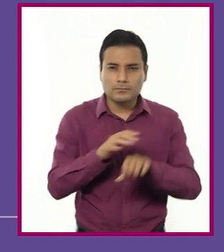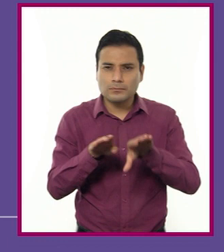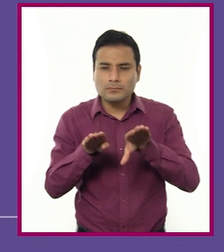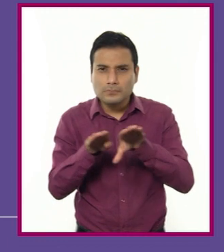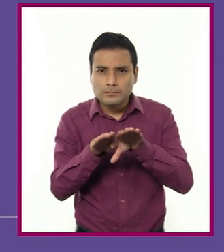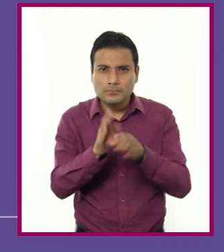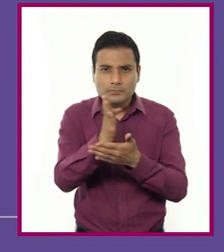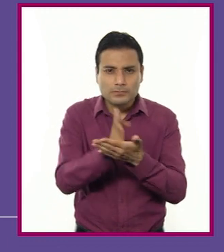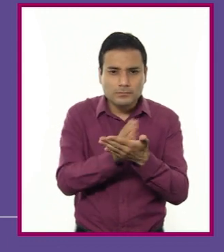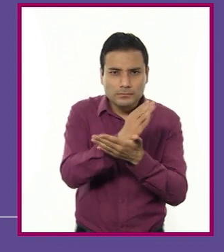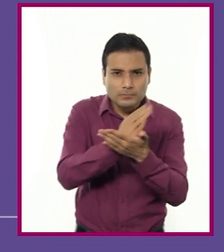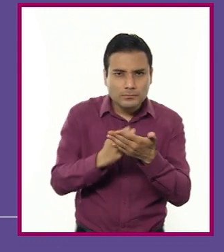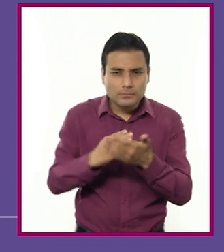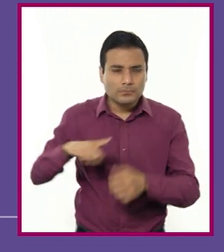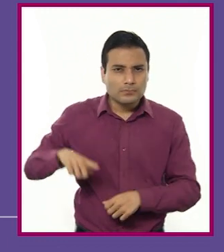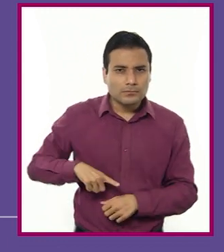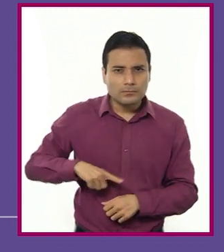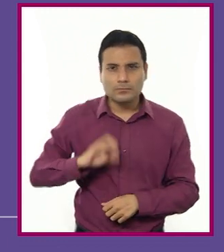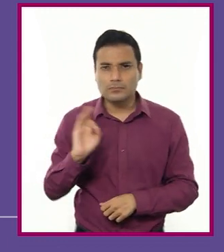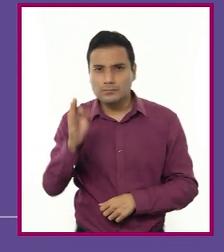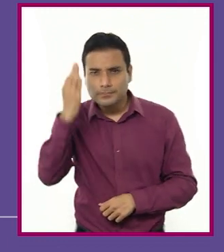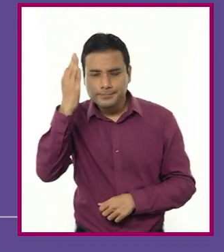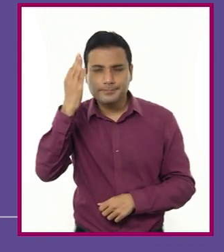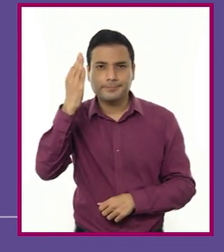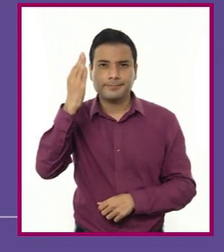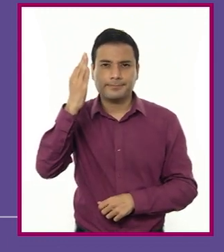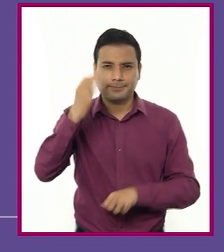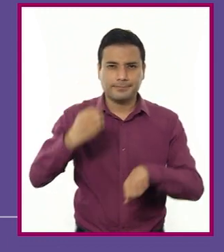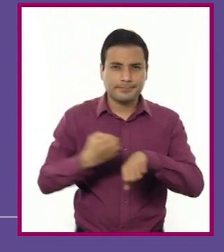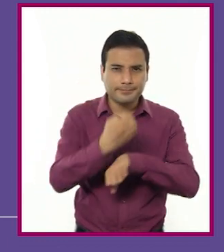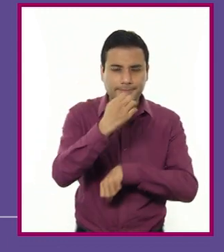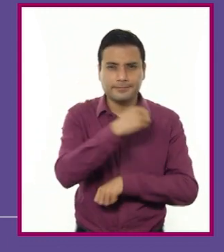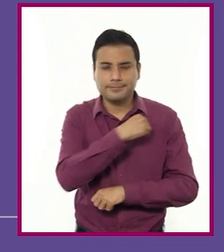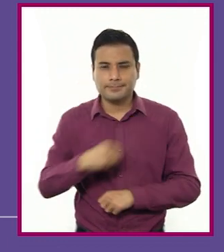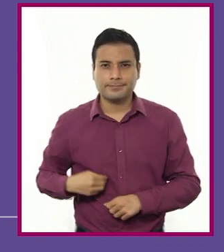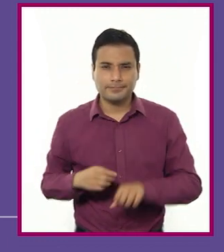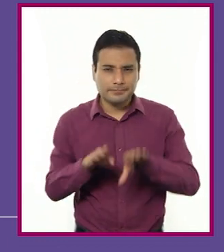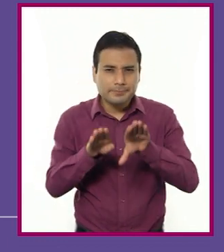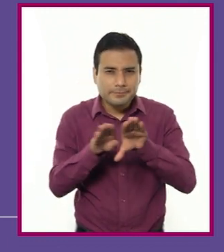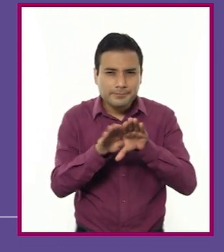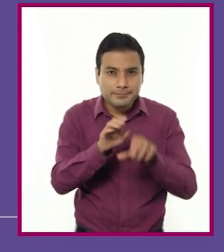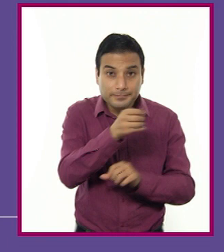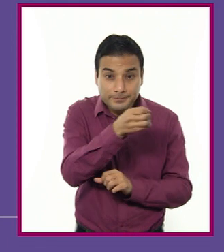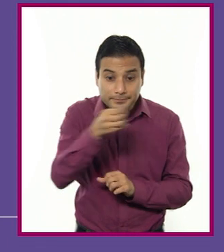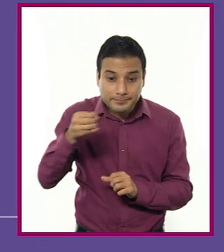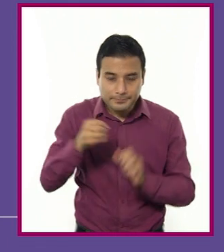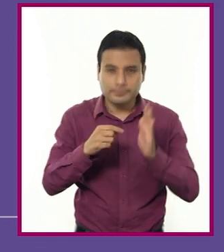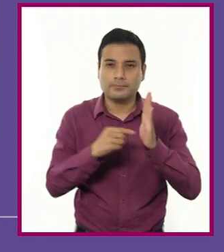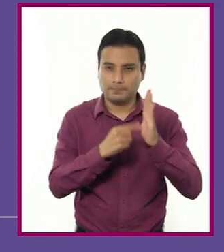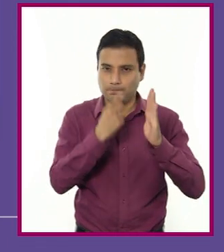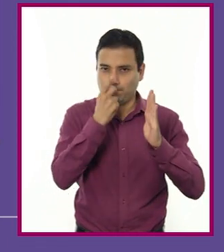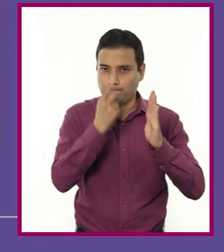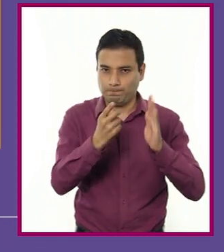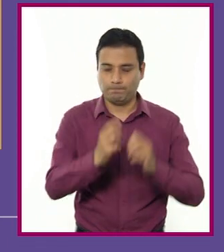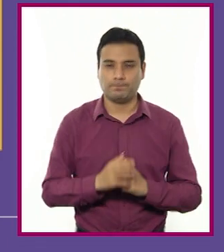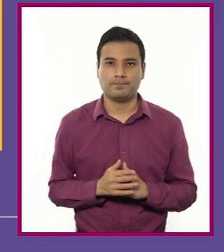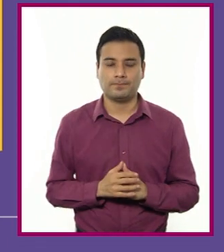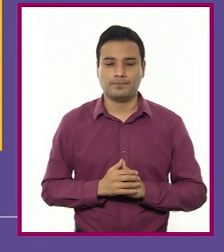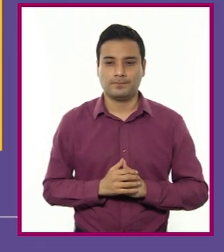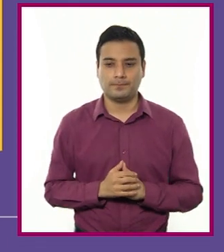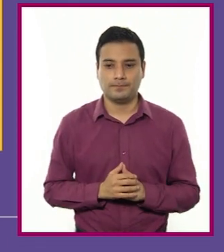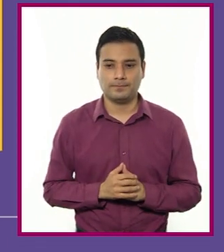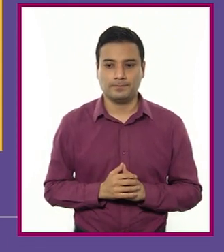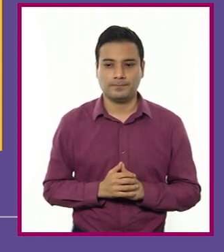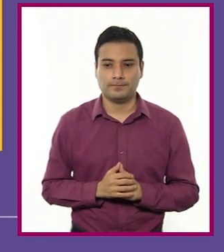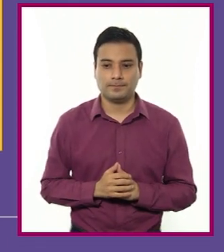los 3 niveles de gobierno: federal, estatal y municipal. Establece